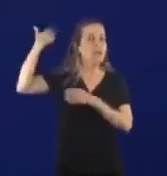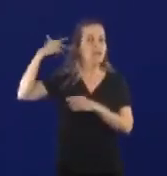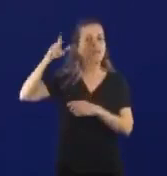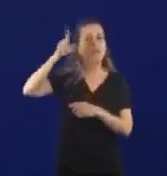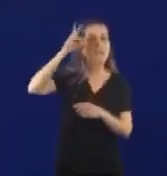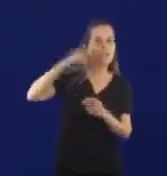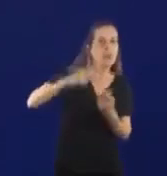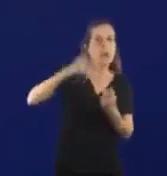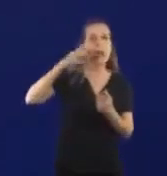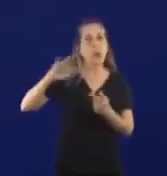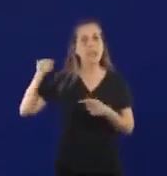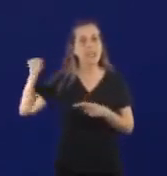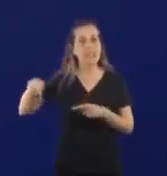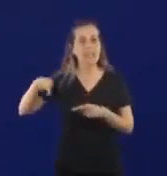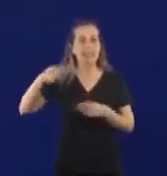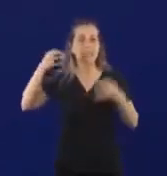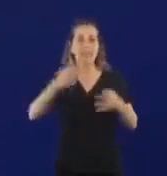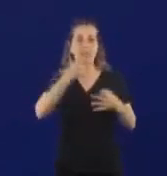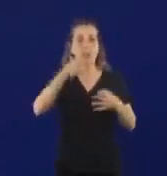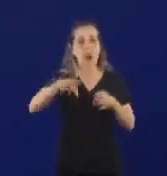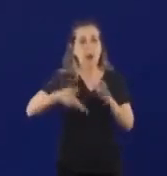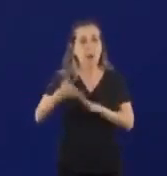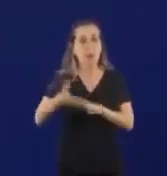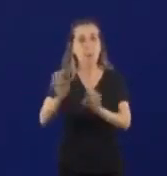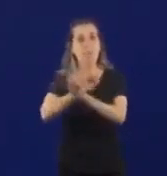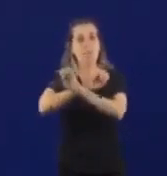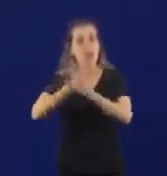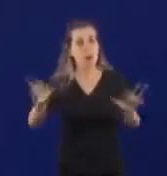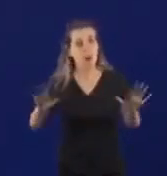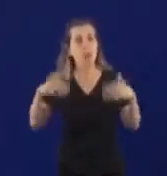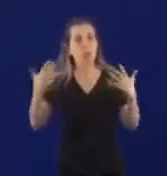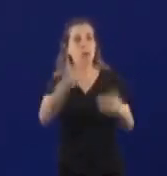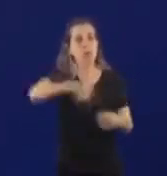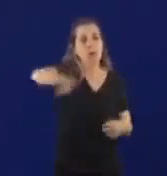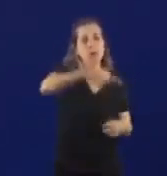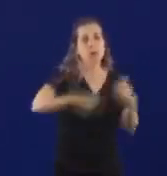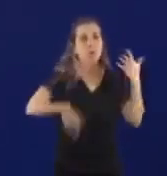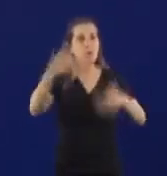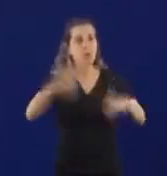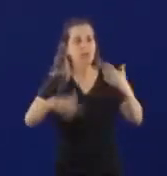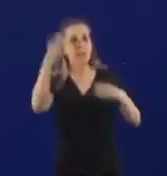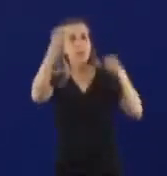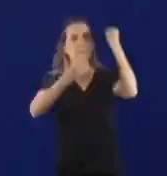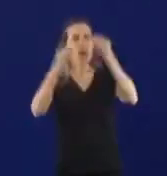89-90. Por eso nuestra preocupación y por eso la urgencia en